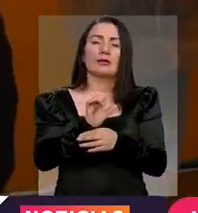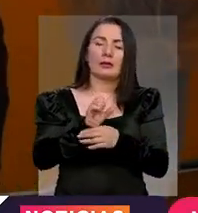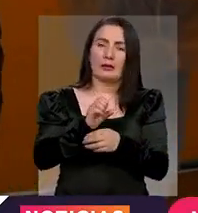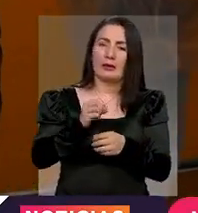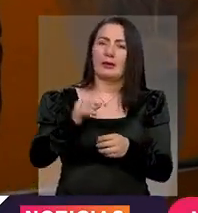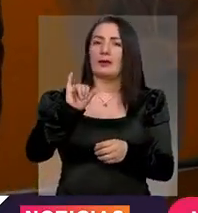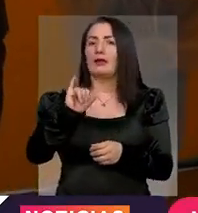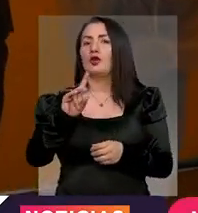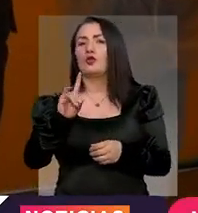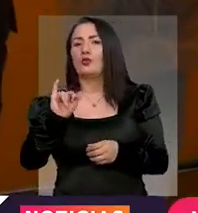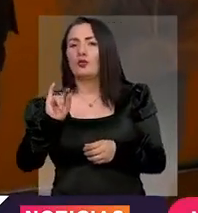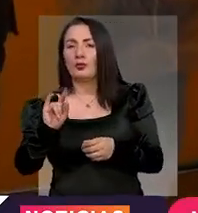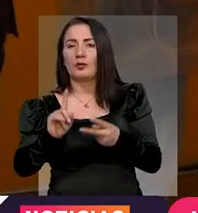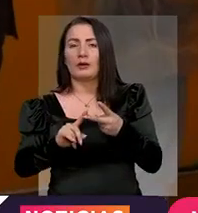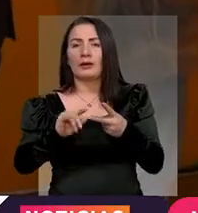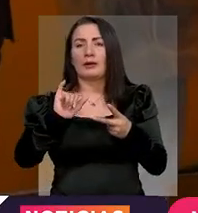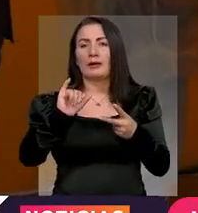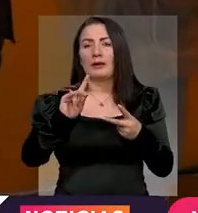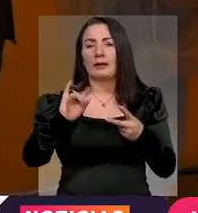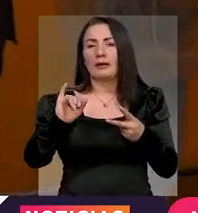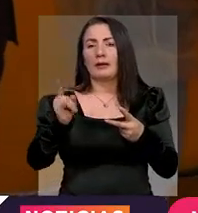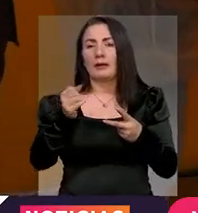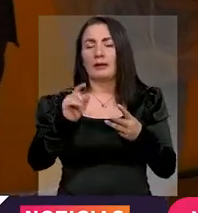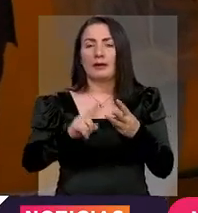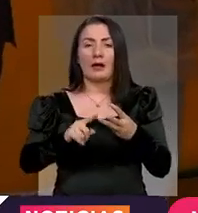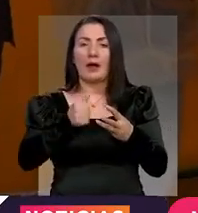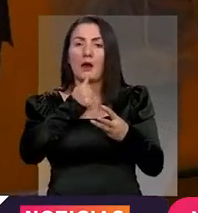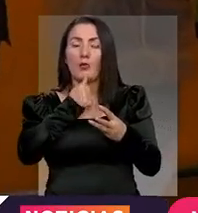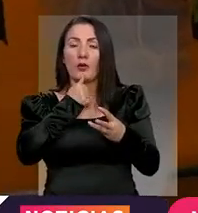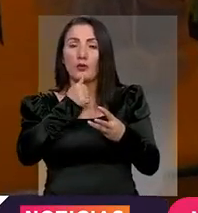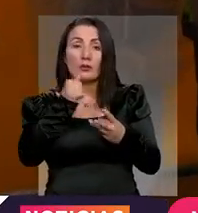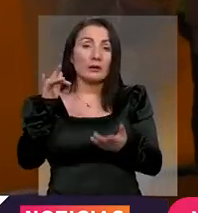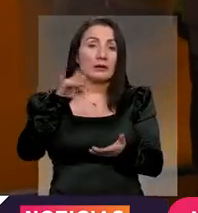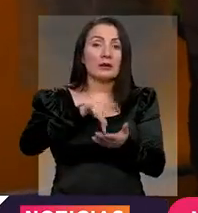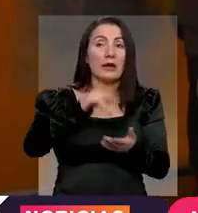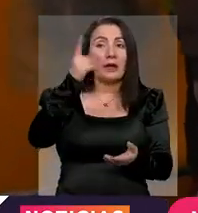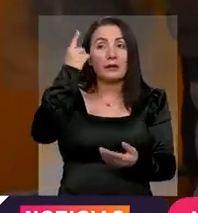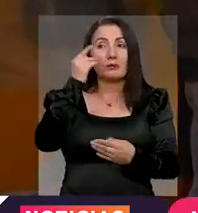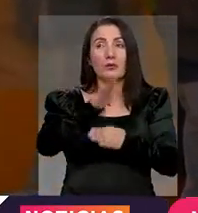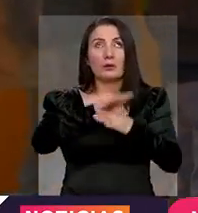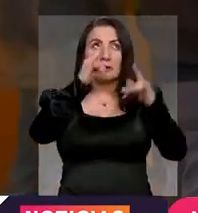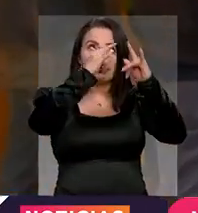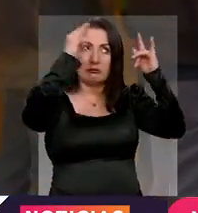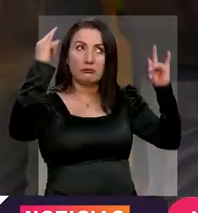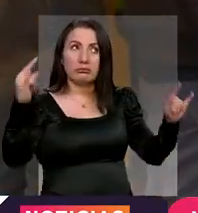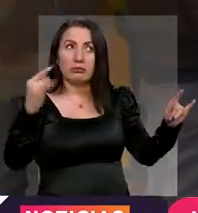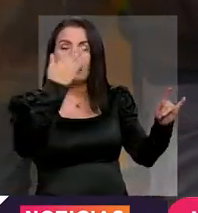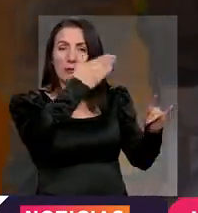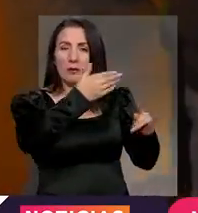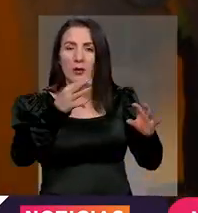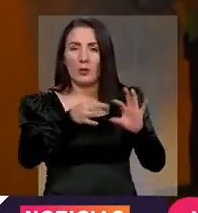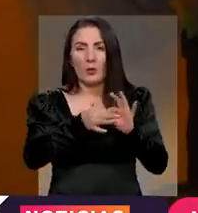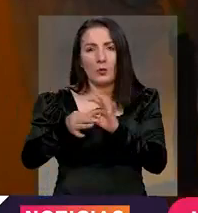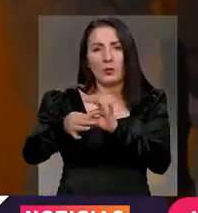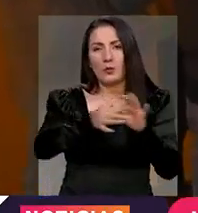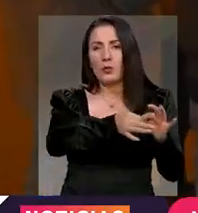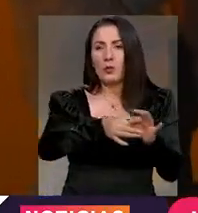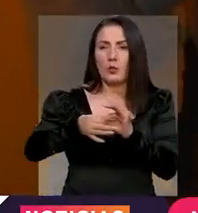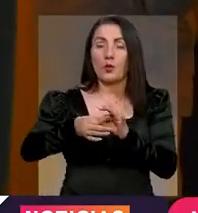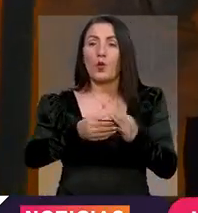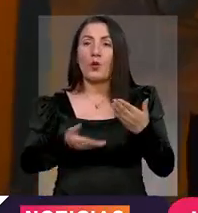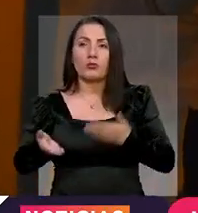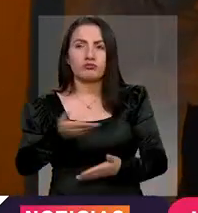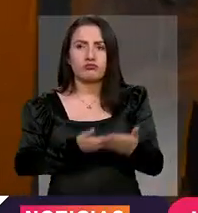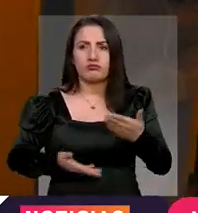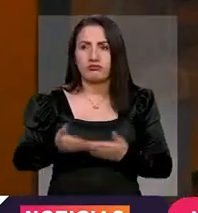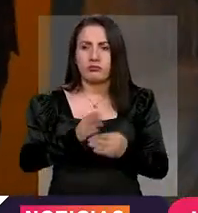el IDIGER y Acueducto llegaron hasta este punto. En horas de la tarde de ayer instalaron este puesto de mando unificado y a esta hora se